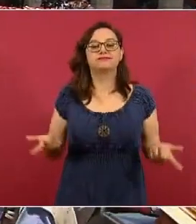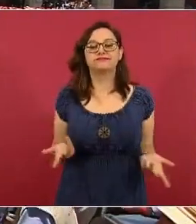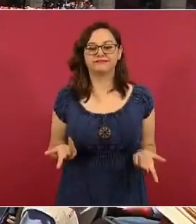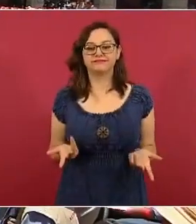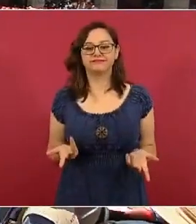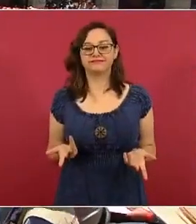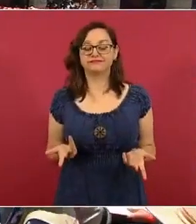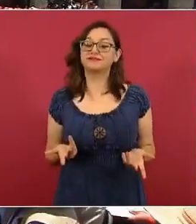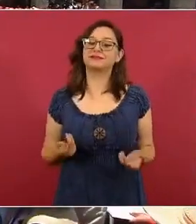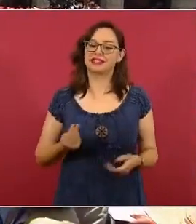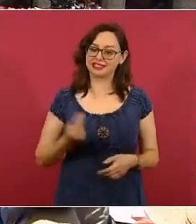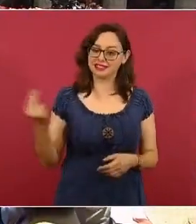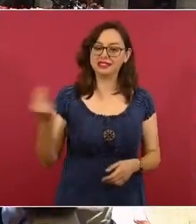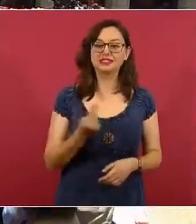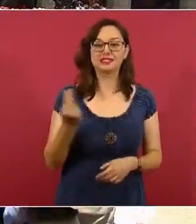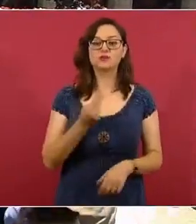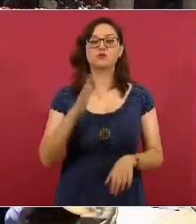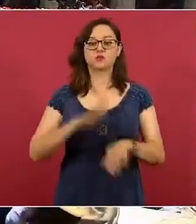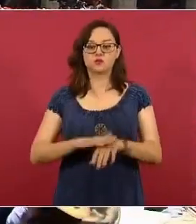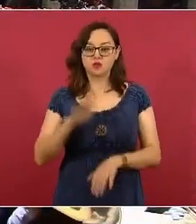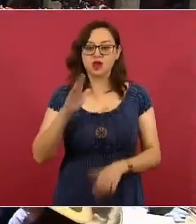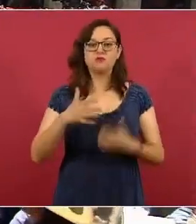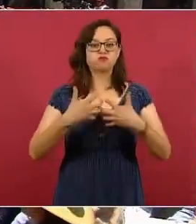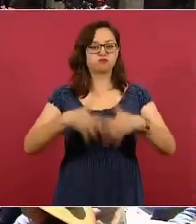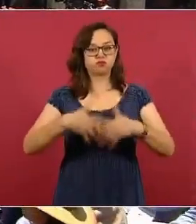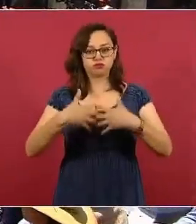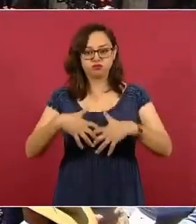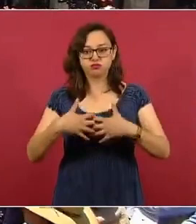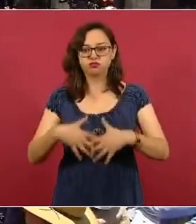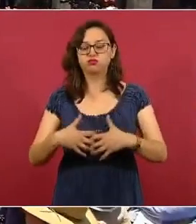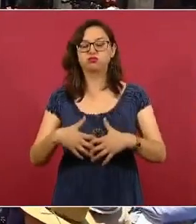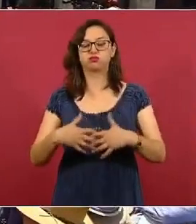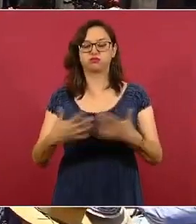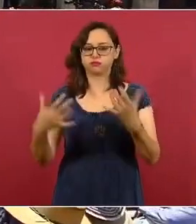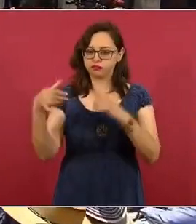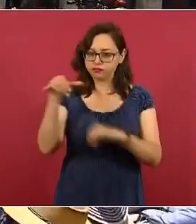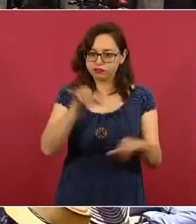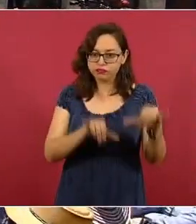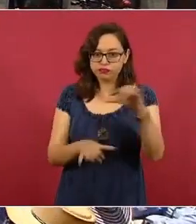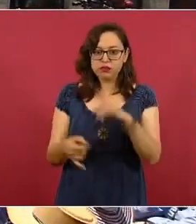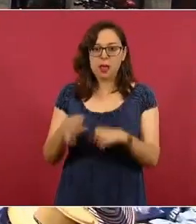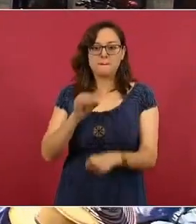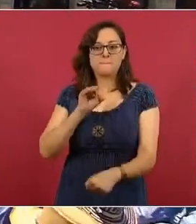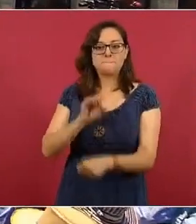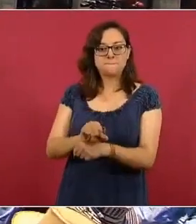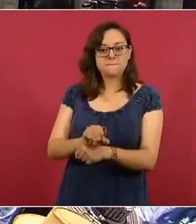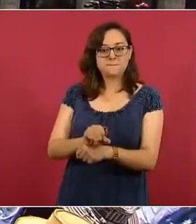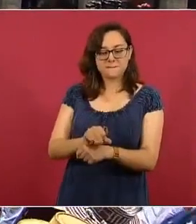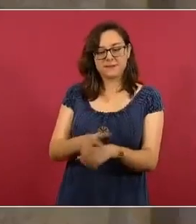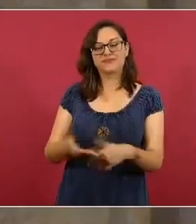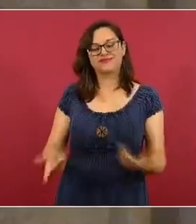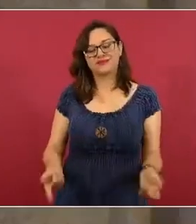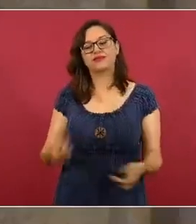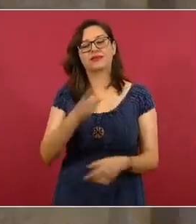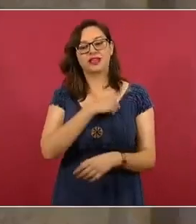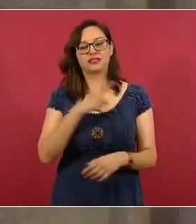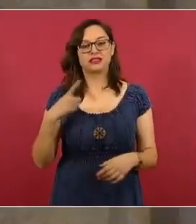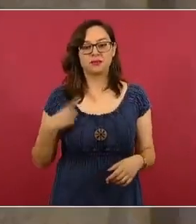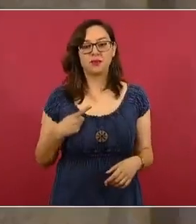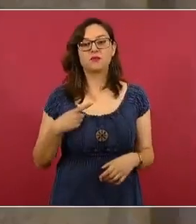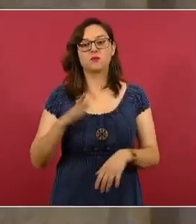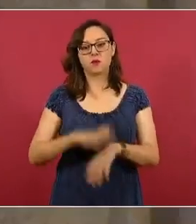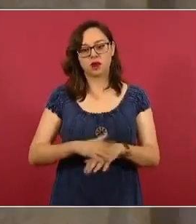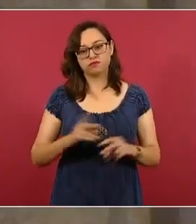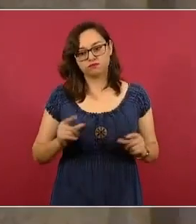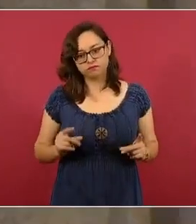necesitamos incrementar la producción. Entonces hay que impulsar mucho las fábricas